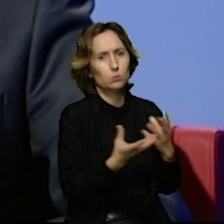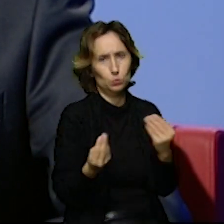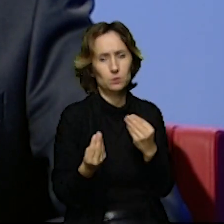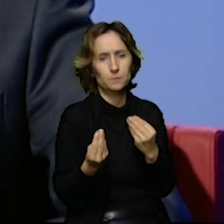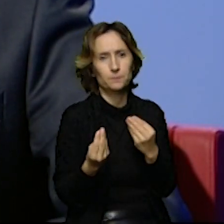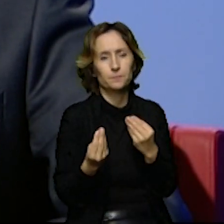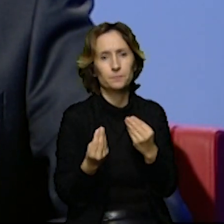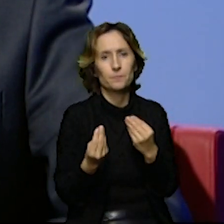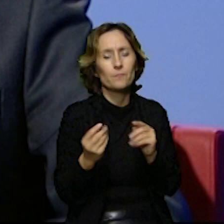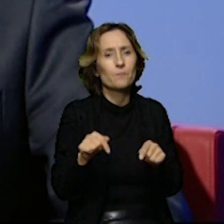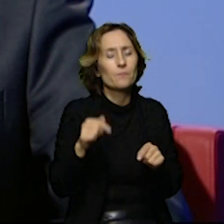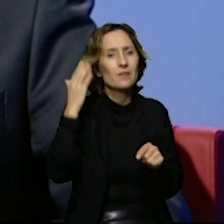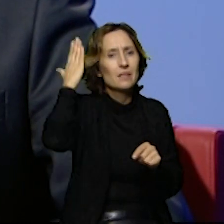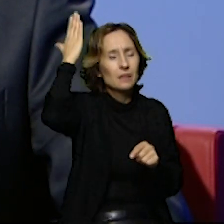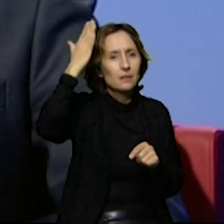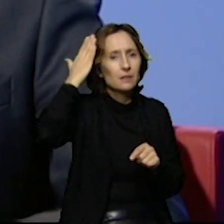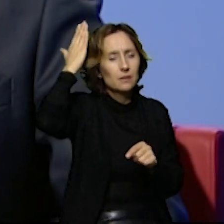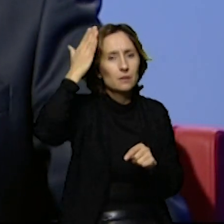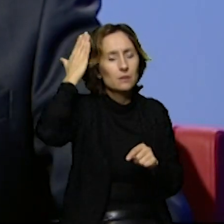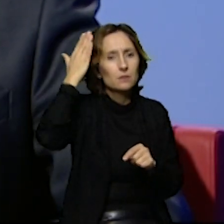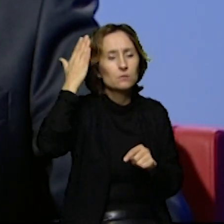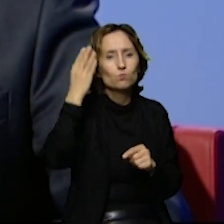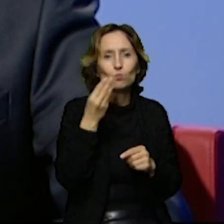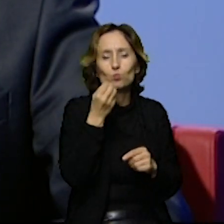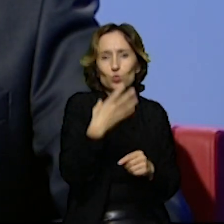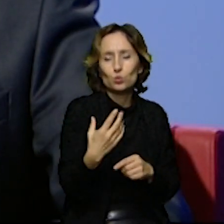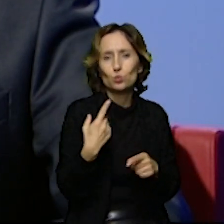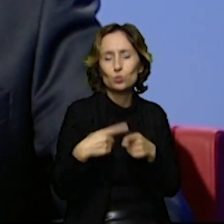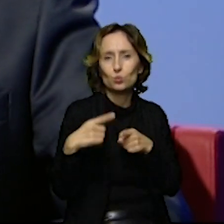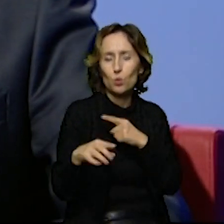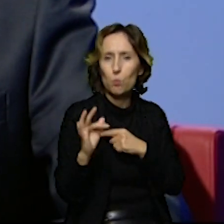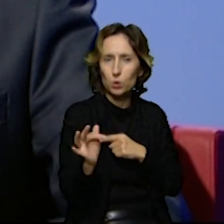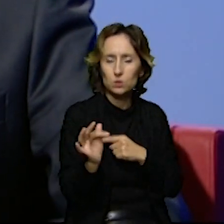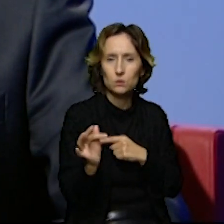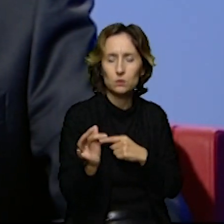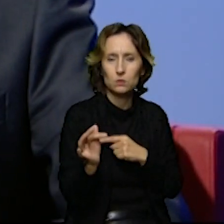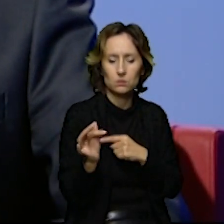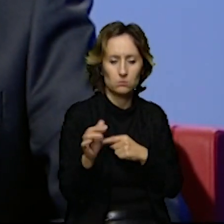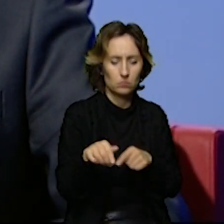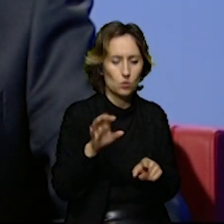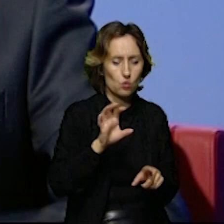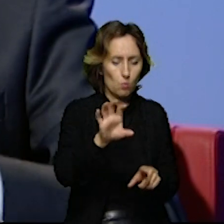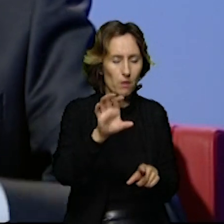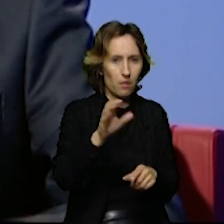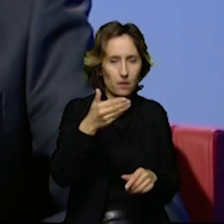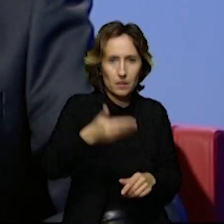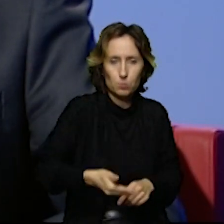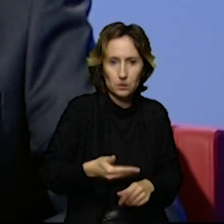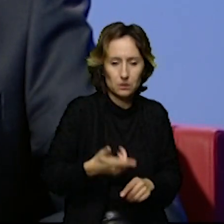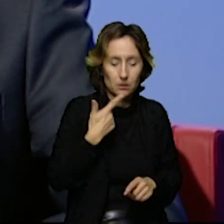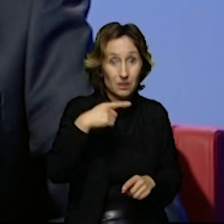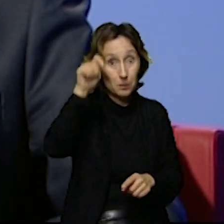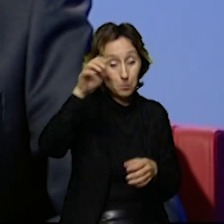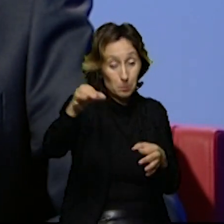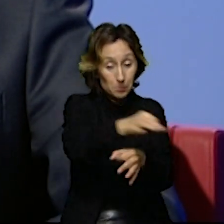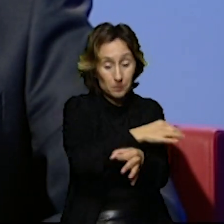tiene muchos activos para ser una comunidad importante. En el ámbito de Pamplona